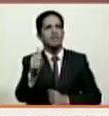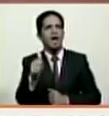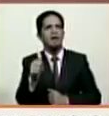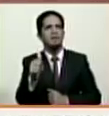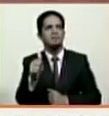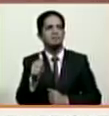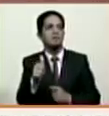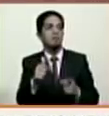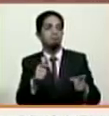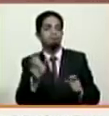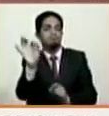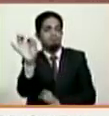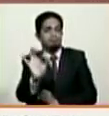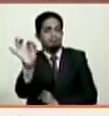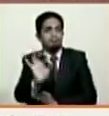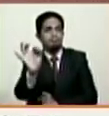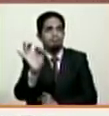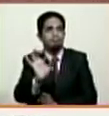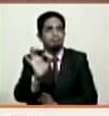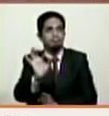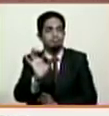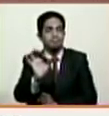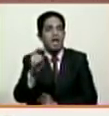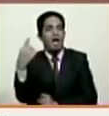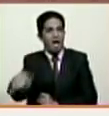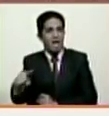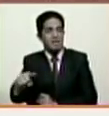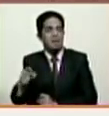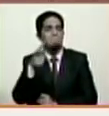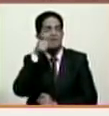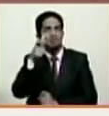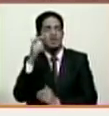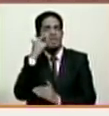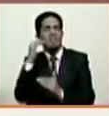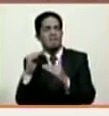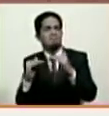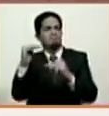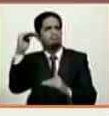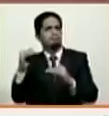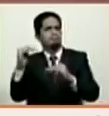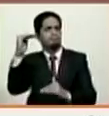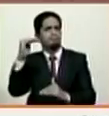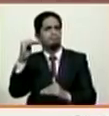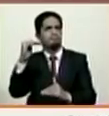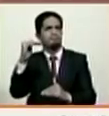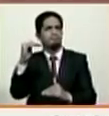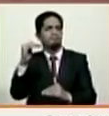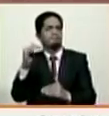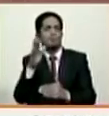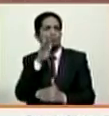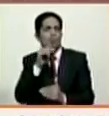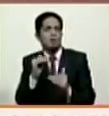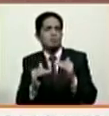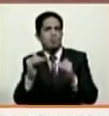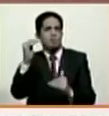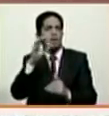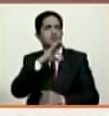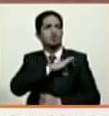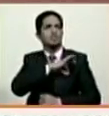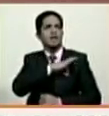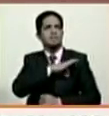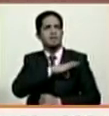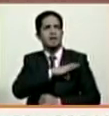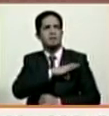de los índices de Gini, es decir, uno de los índices de desigualdad que reflejan mayor desigualdad que muchos otros